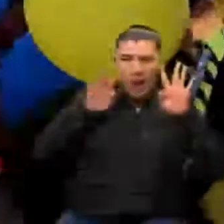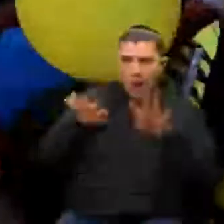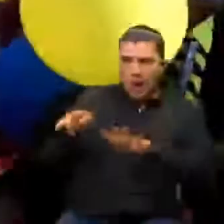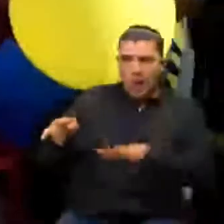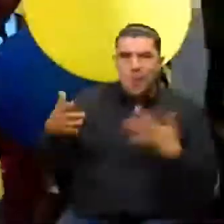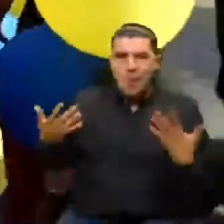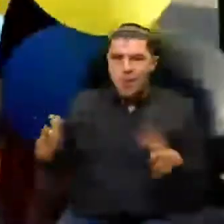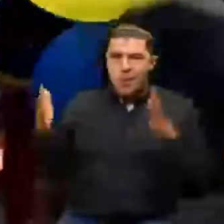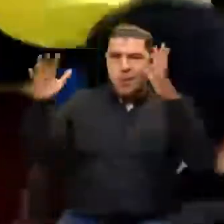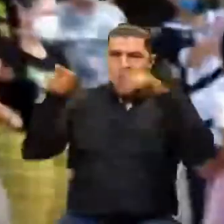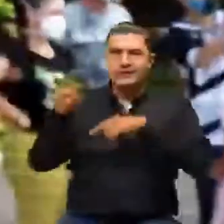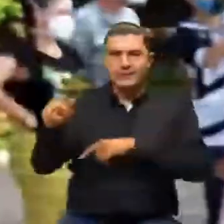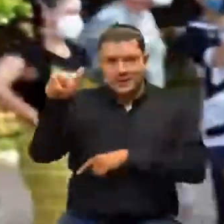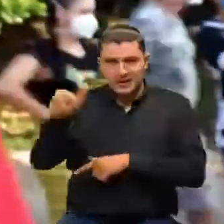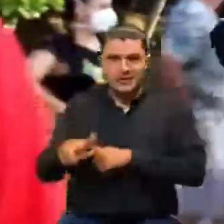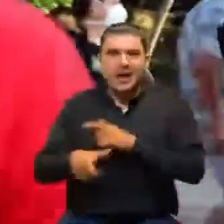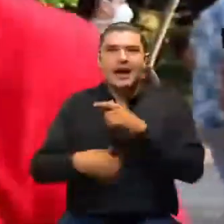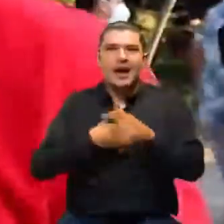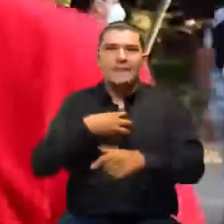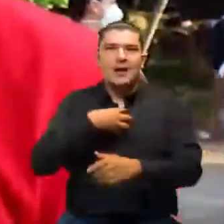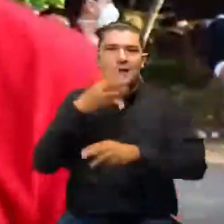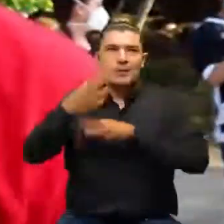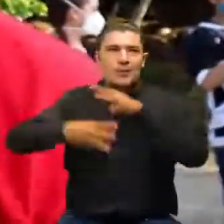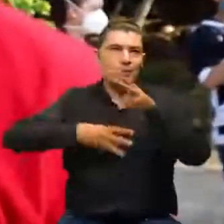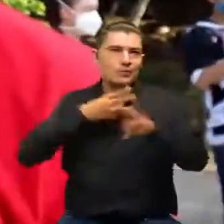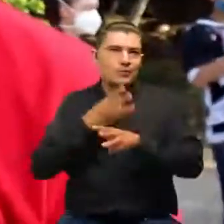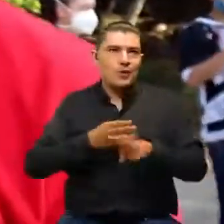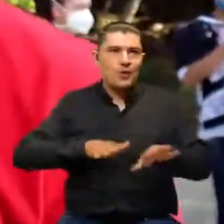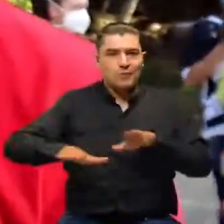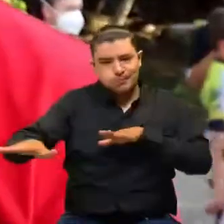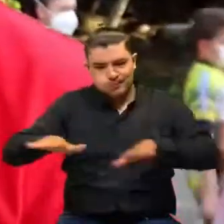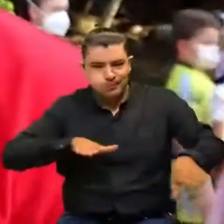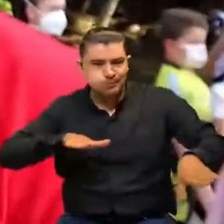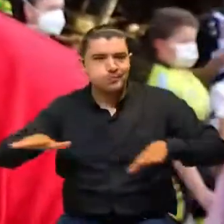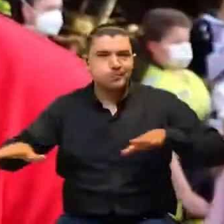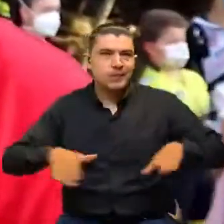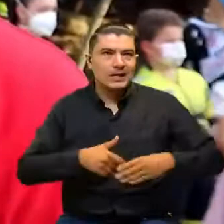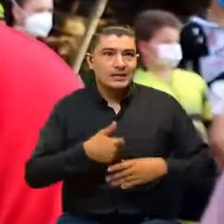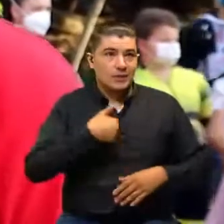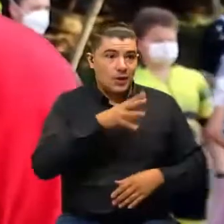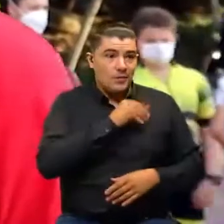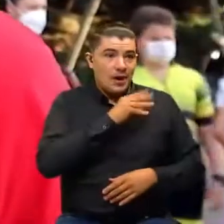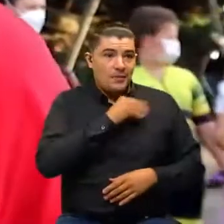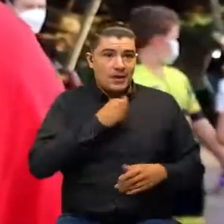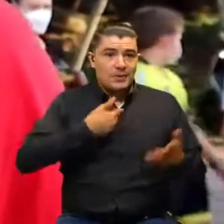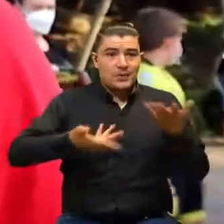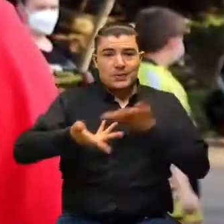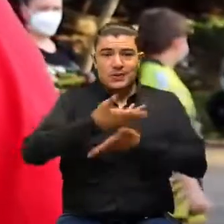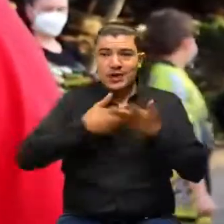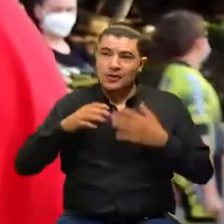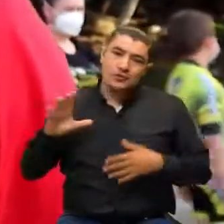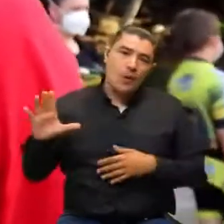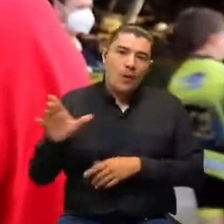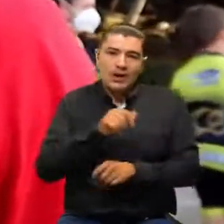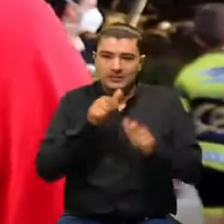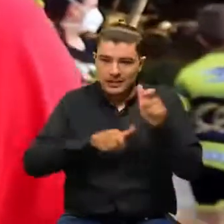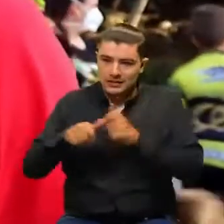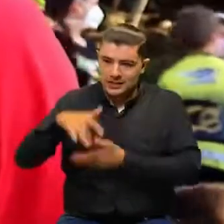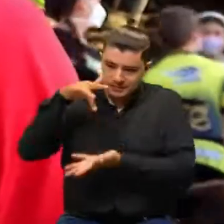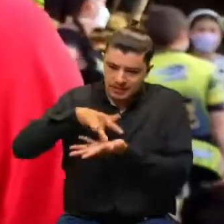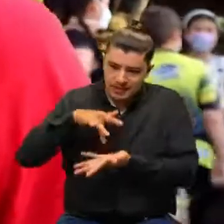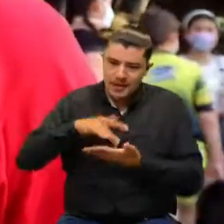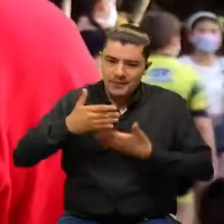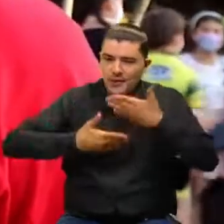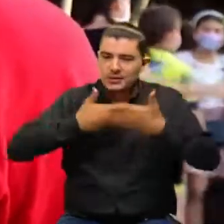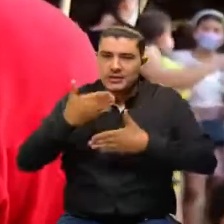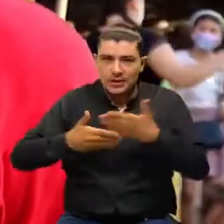campeón mundial de patinaje. No, la verdad muy alegre por todo esto, no me lo esperaba. Pero bueno, ahorita hay que disfrutar con todos ellos que también hacen parte de todo este